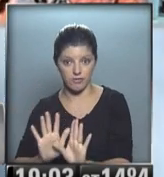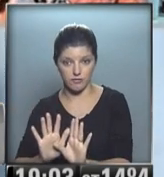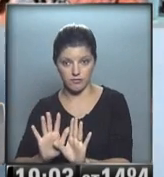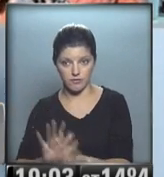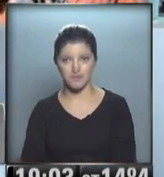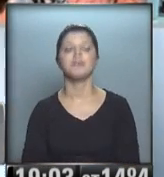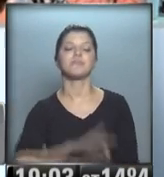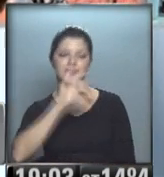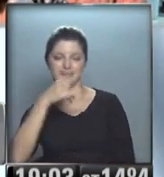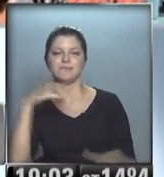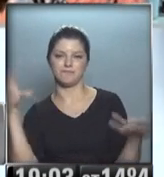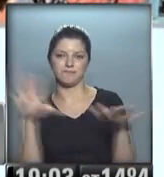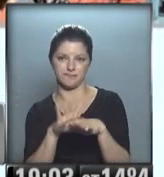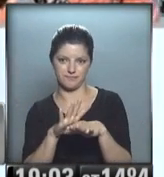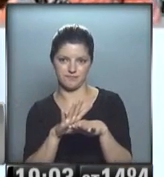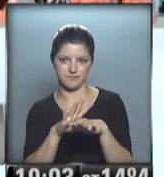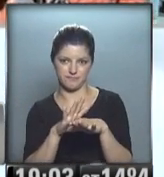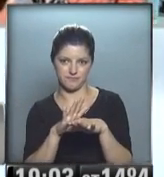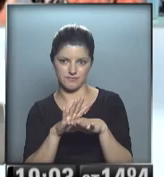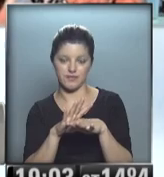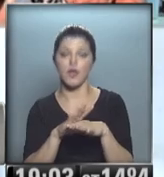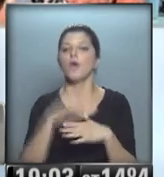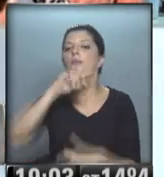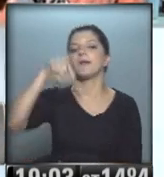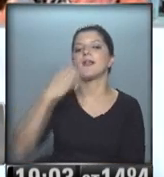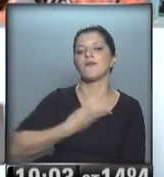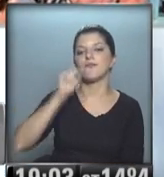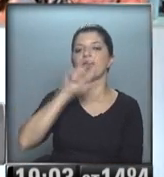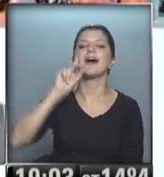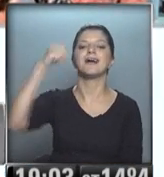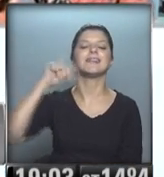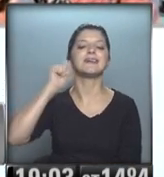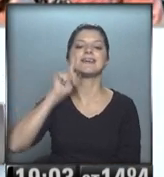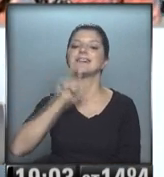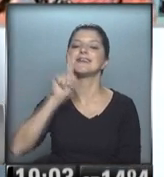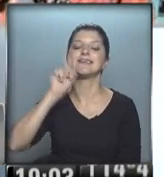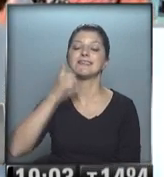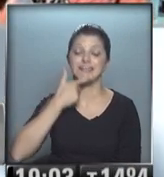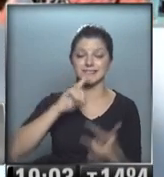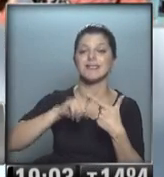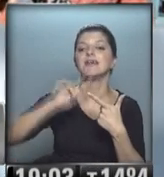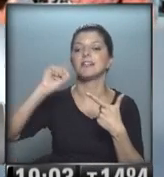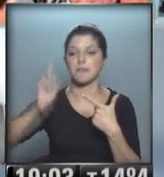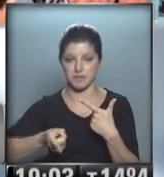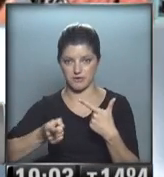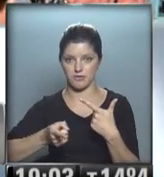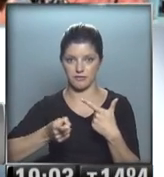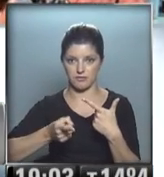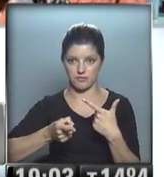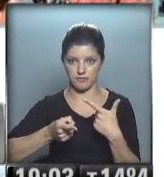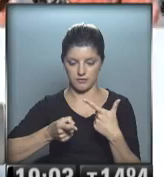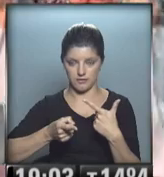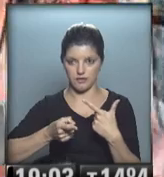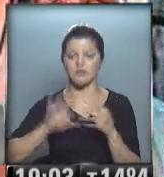Sí, exactamente. Produce tan simple faringitis y también lo que sucede es que se produce un estado de portación, que hay